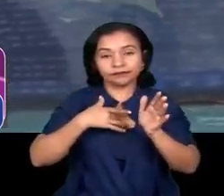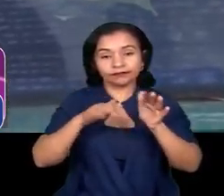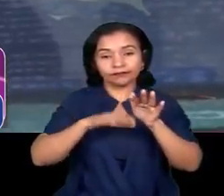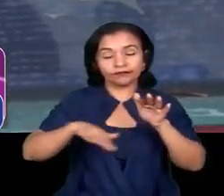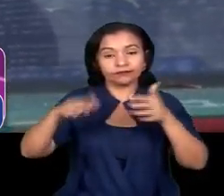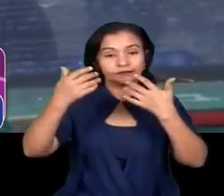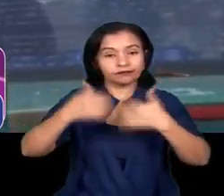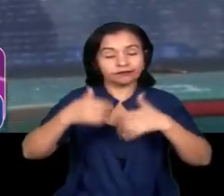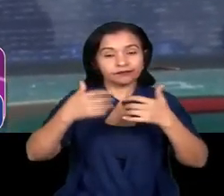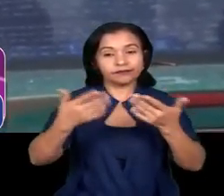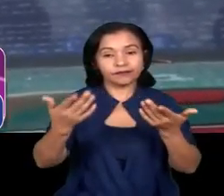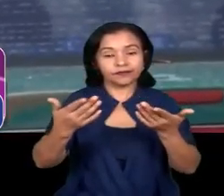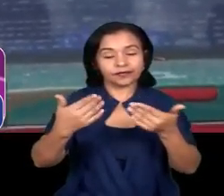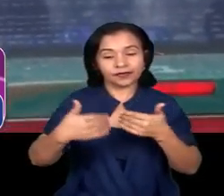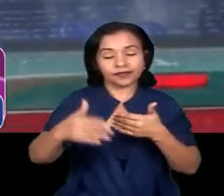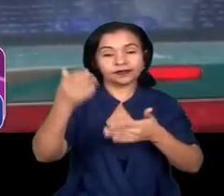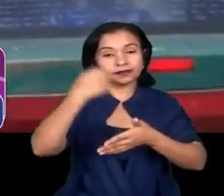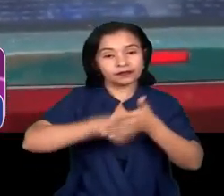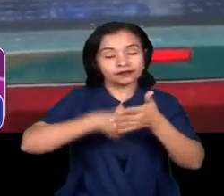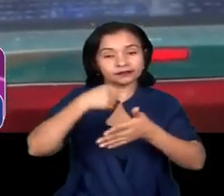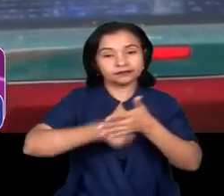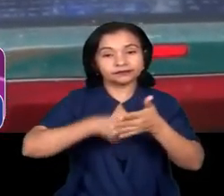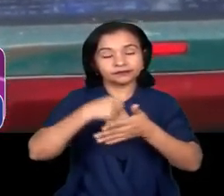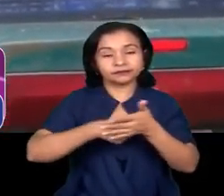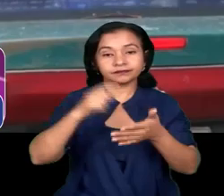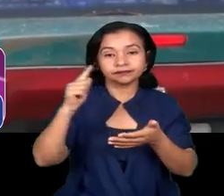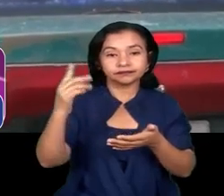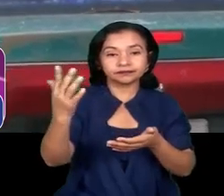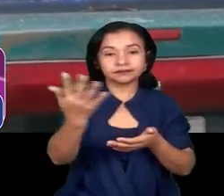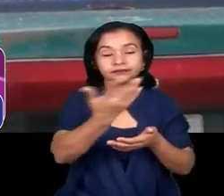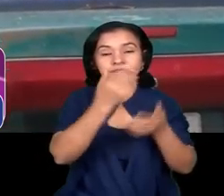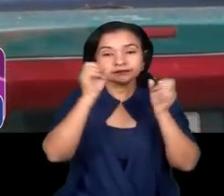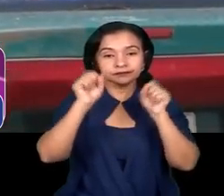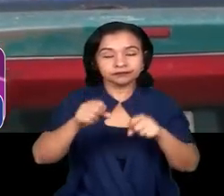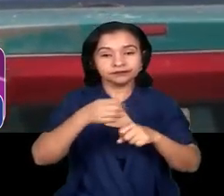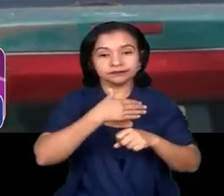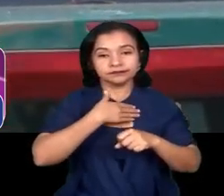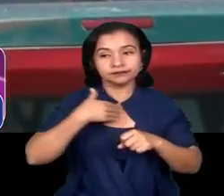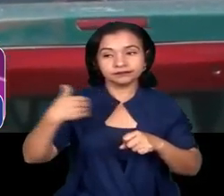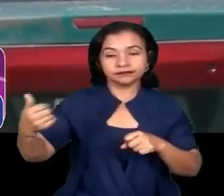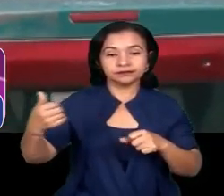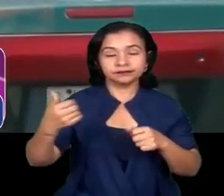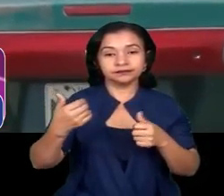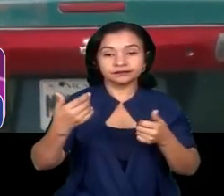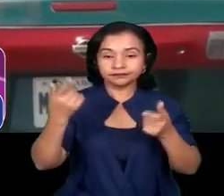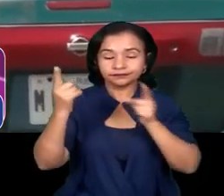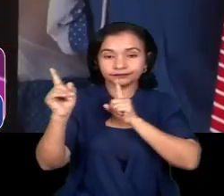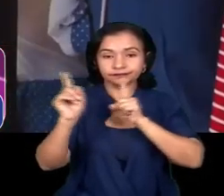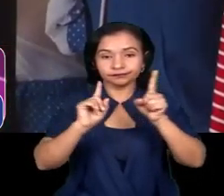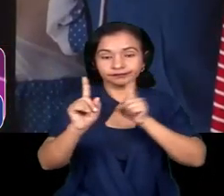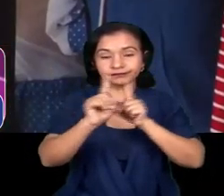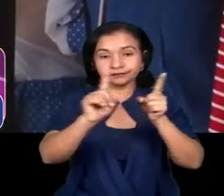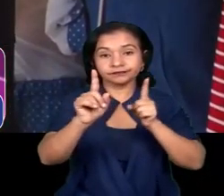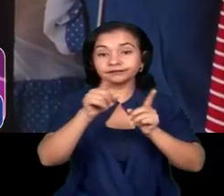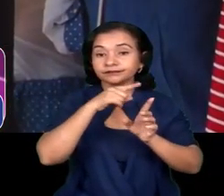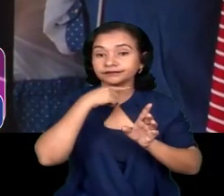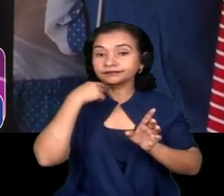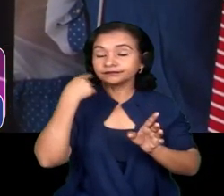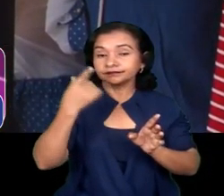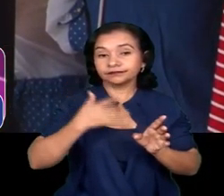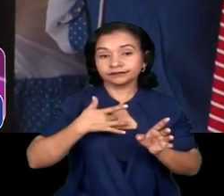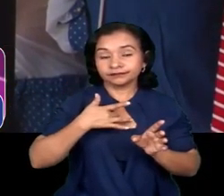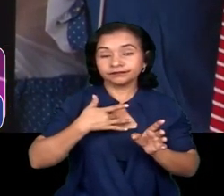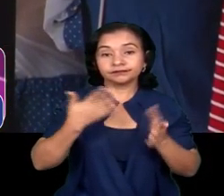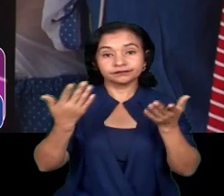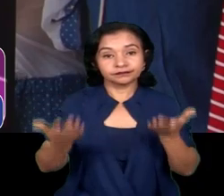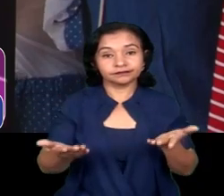empresa, pero cuando nosotros lo fortalezcamos todos, podremos mejorar la competitividad porque también tenemos capacidad. Correcto, eso es lo que